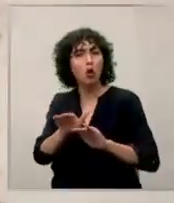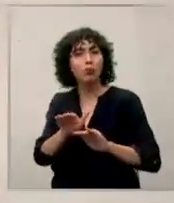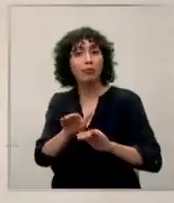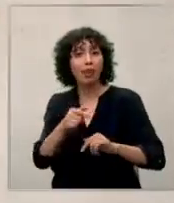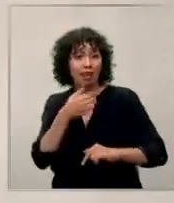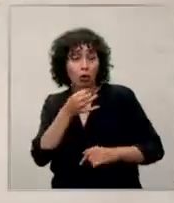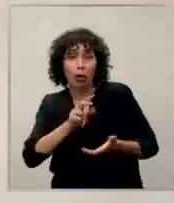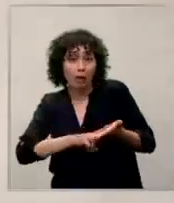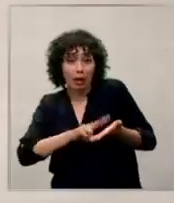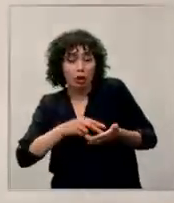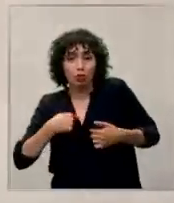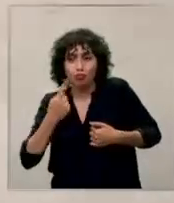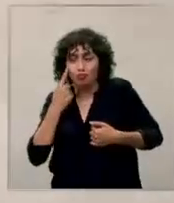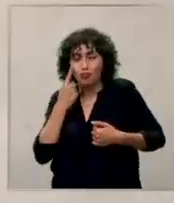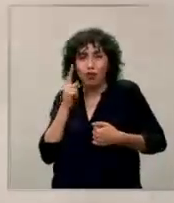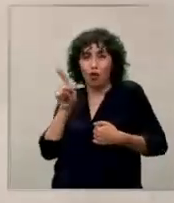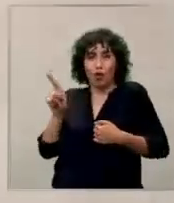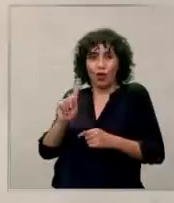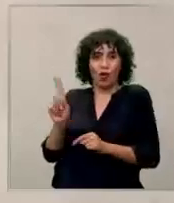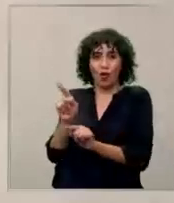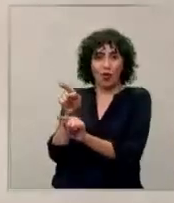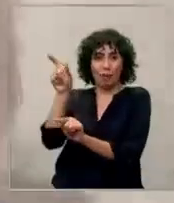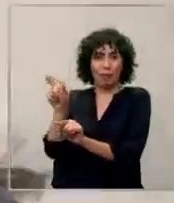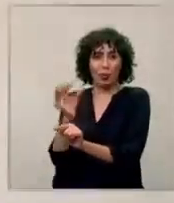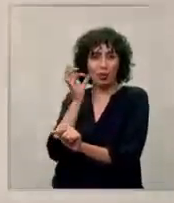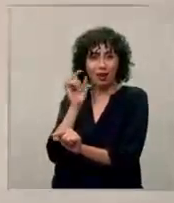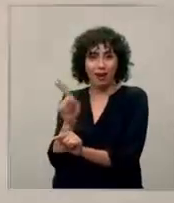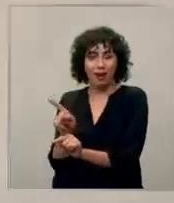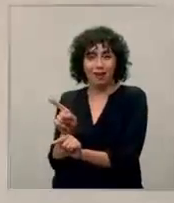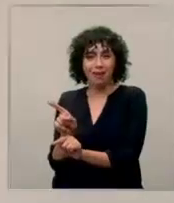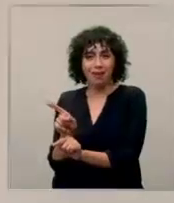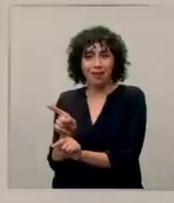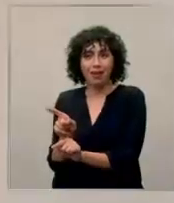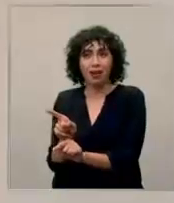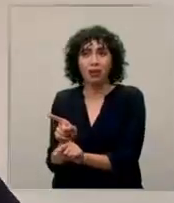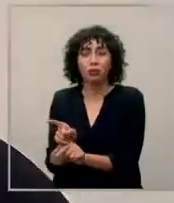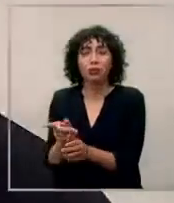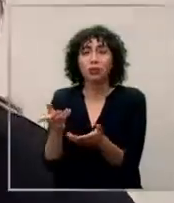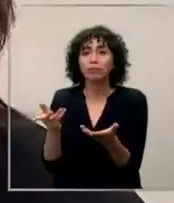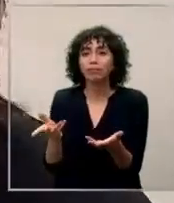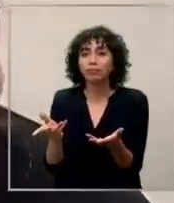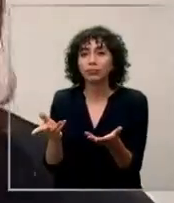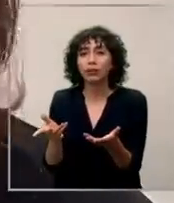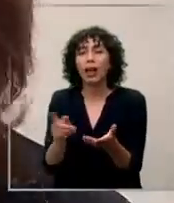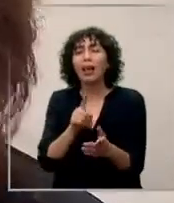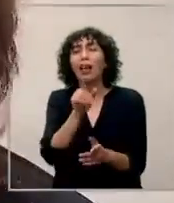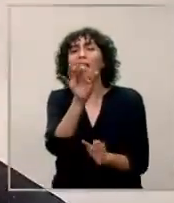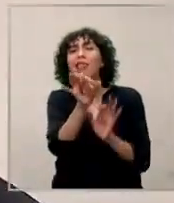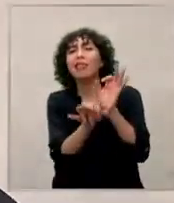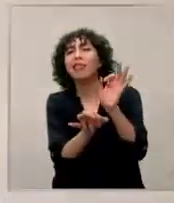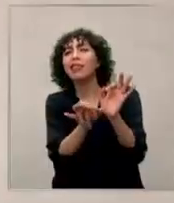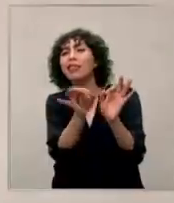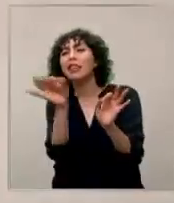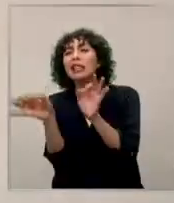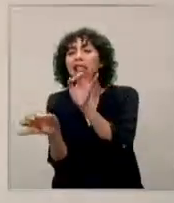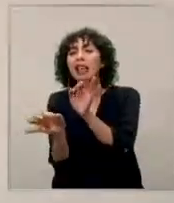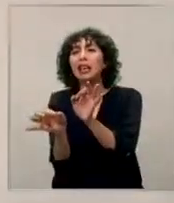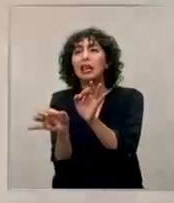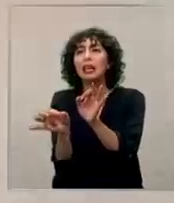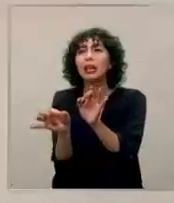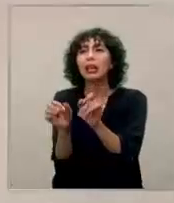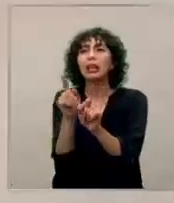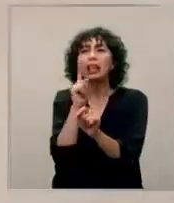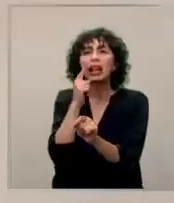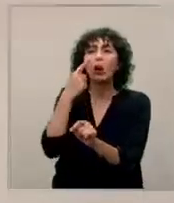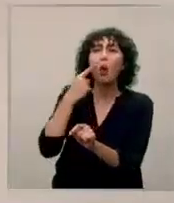sinceramente, no la conozco, no tengo antecedentes respecto de ella. Y respecto a esa especulación de que tal o cual sería él o